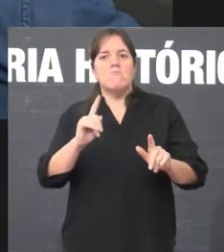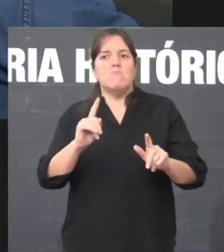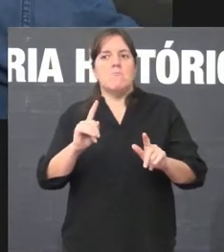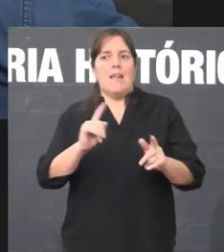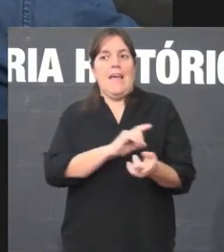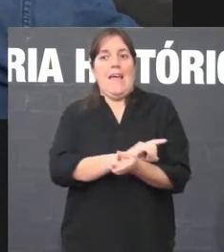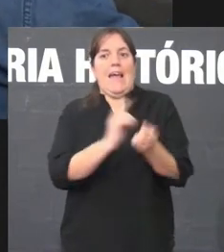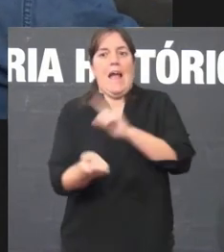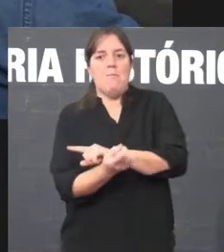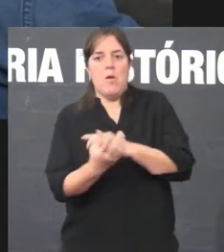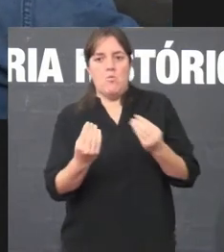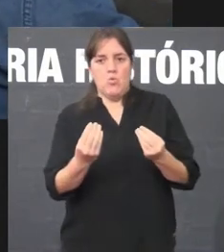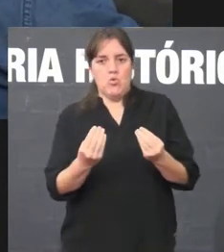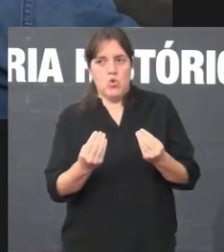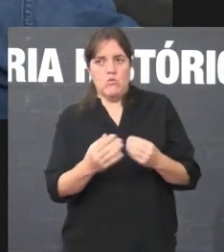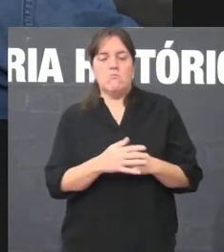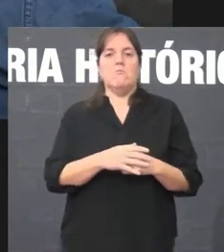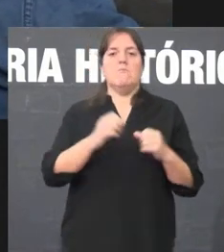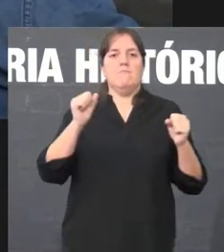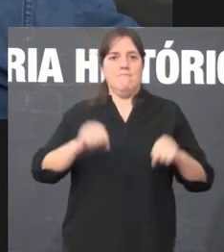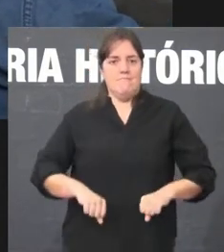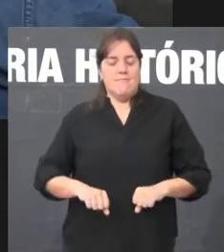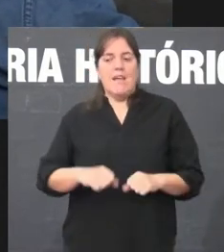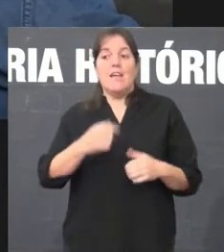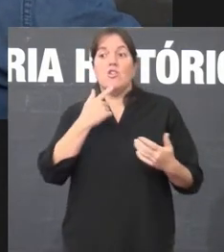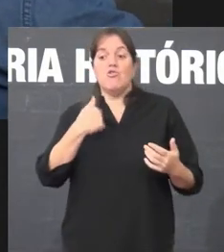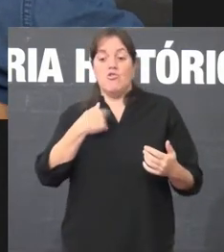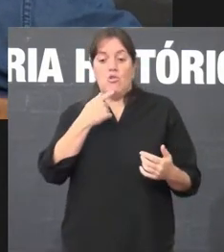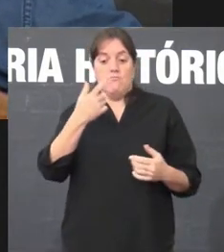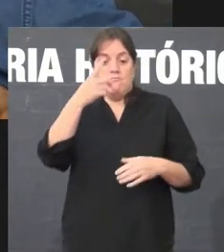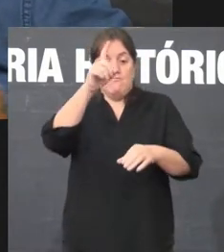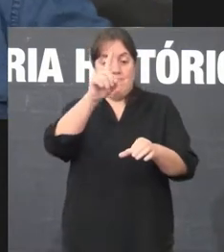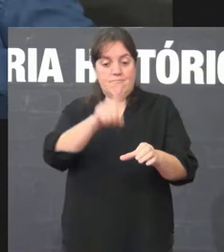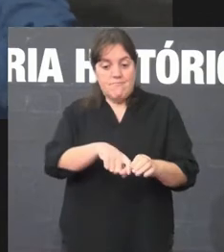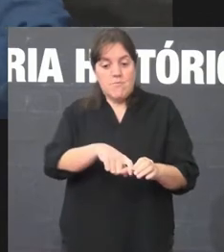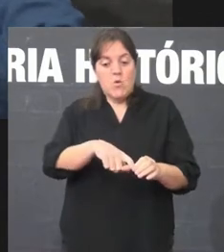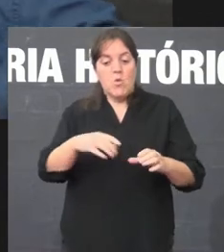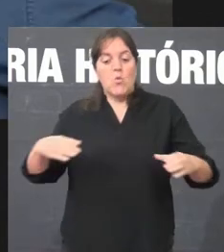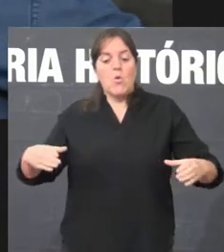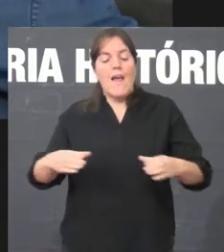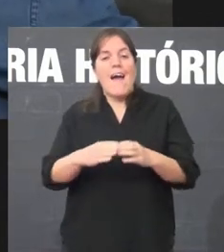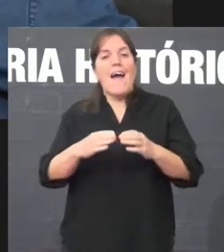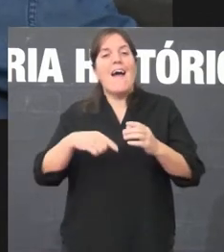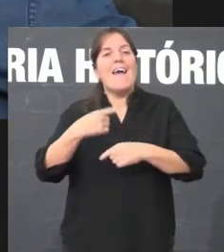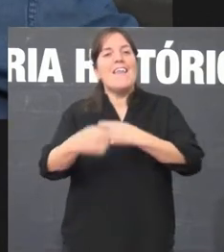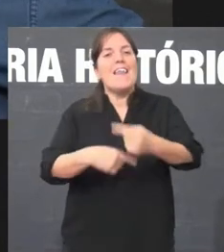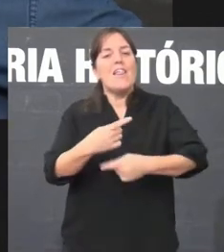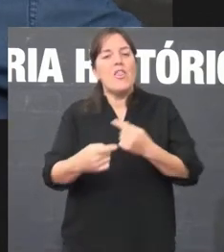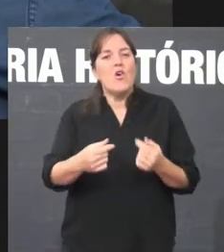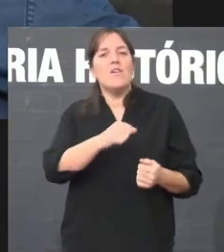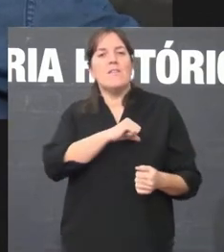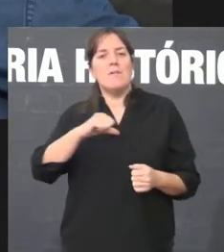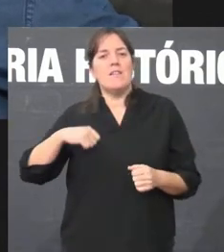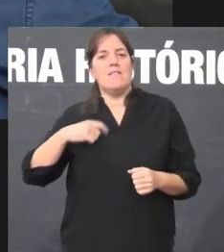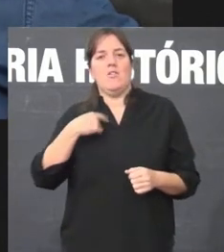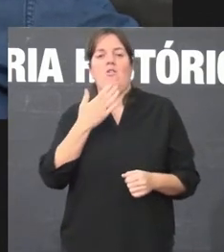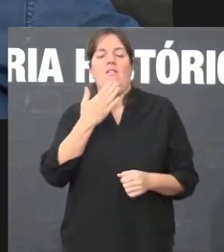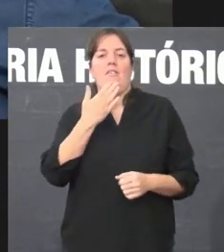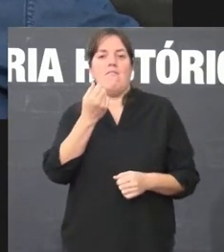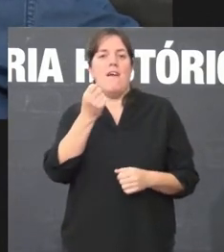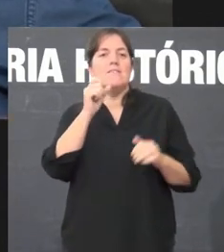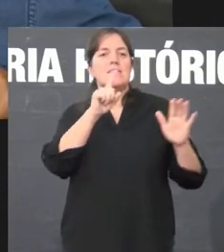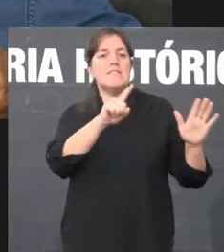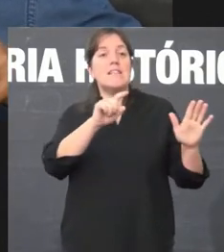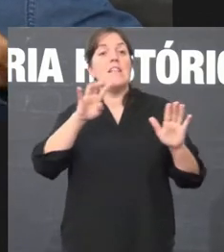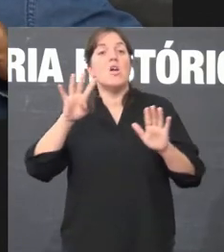Yo formo parte de una generación de independentistas, ahora ya tengo 69 cumplidos, soy